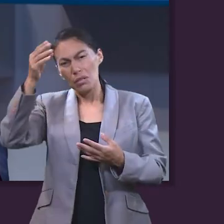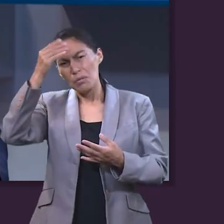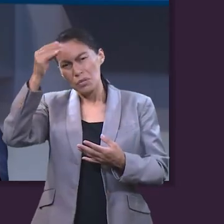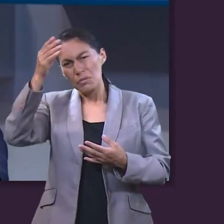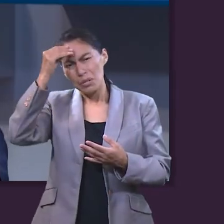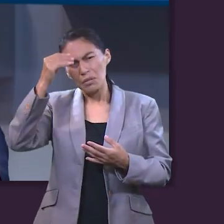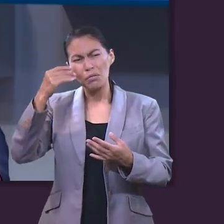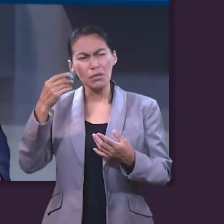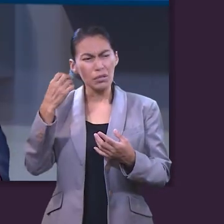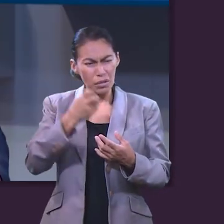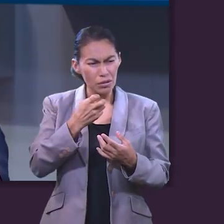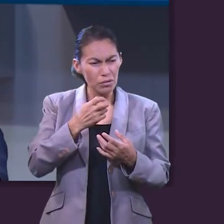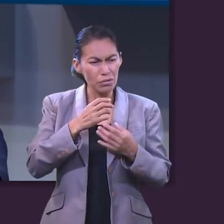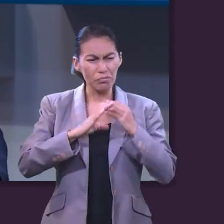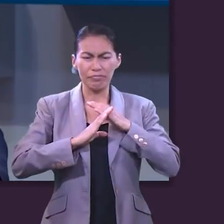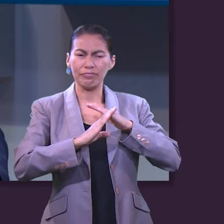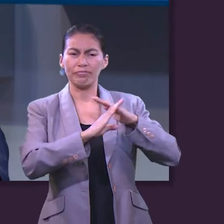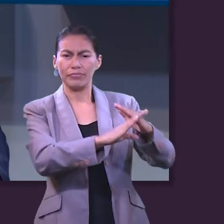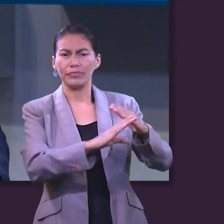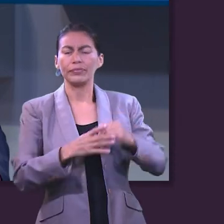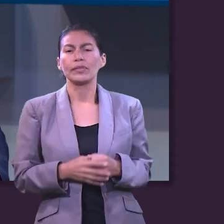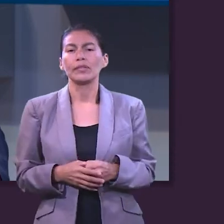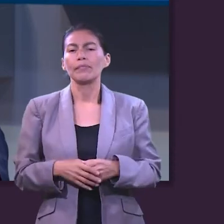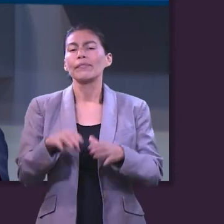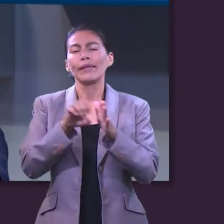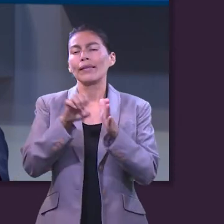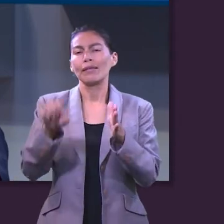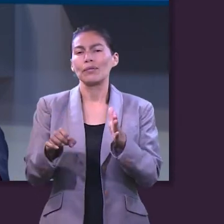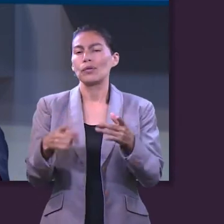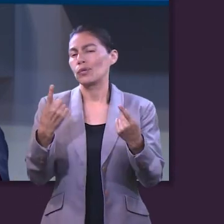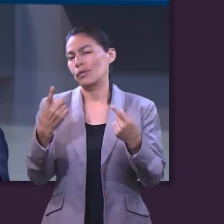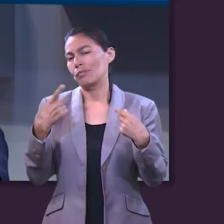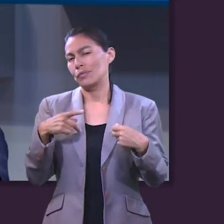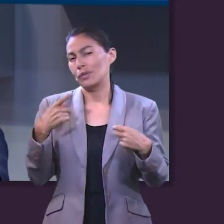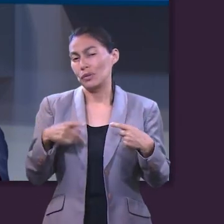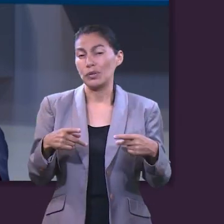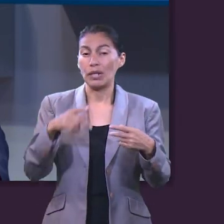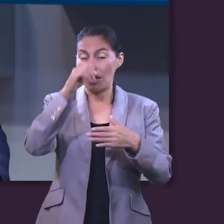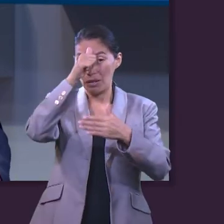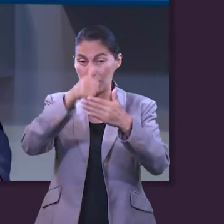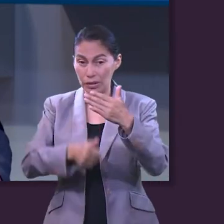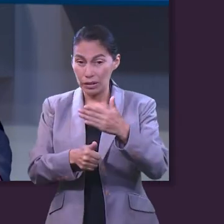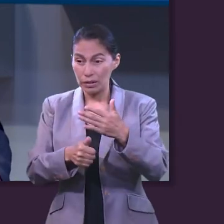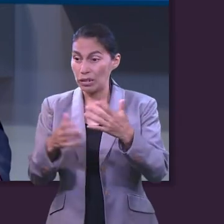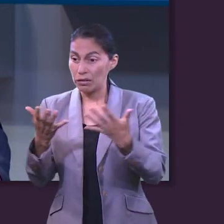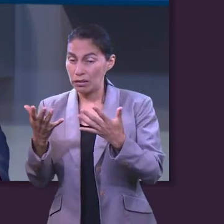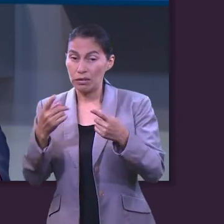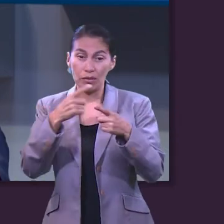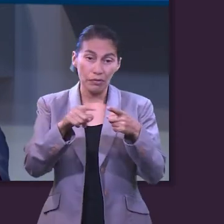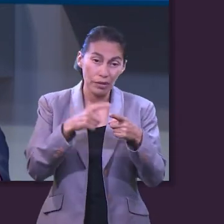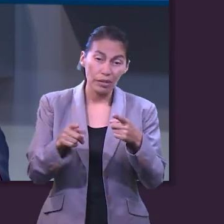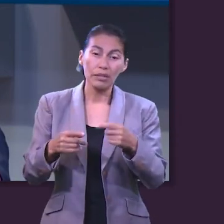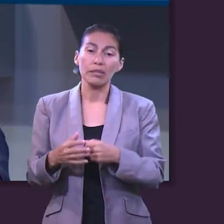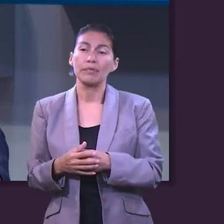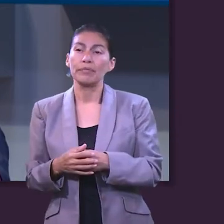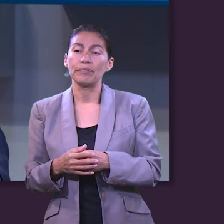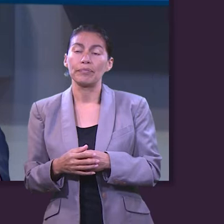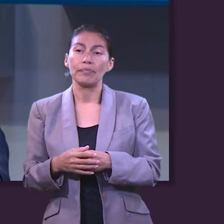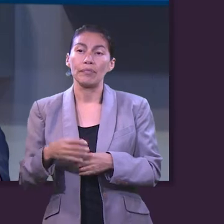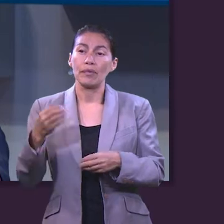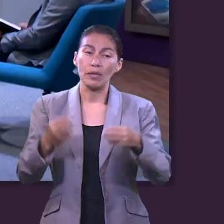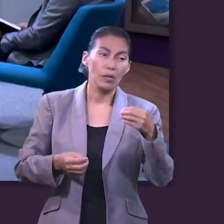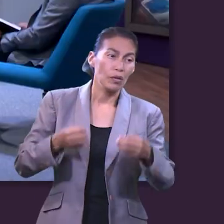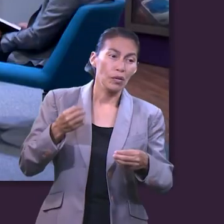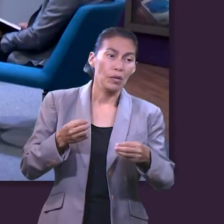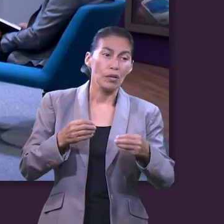situaciones. Por ejemplo, el tema de la escuela, ¿no? Obviamente, una persona con una conmovisión adventista va